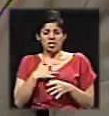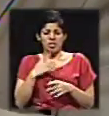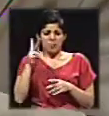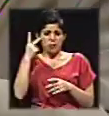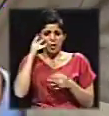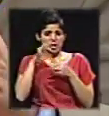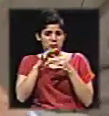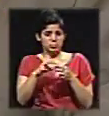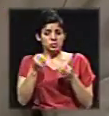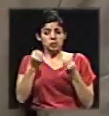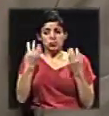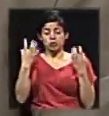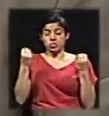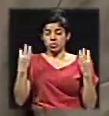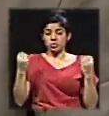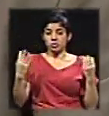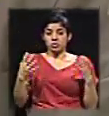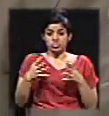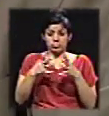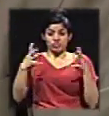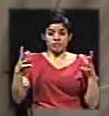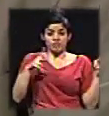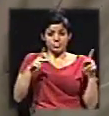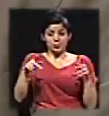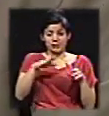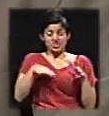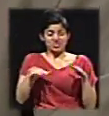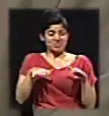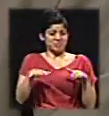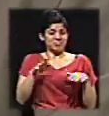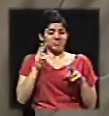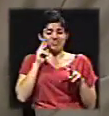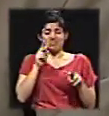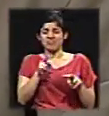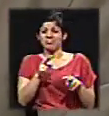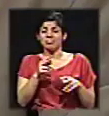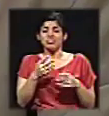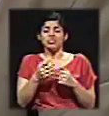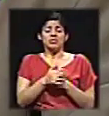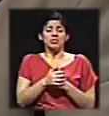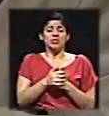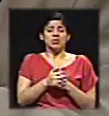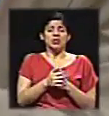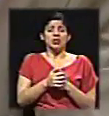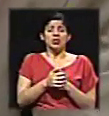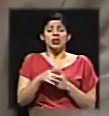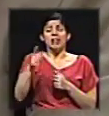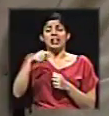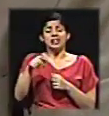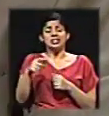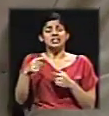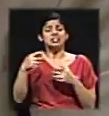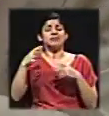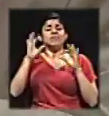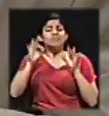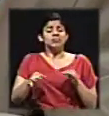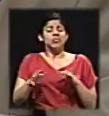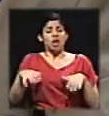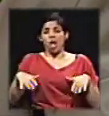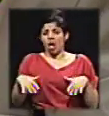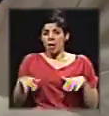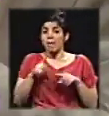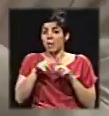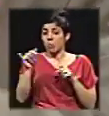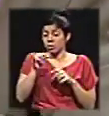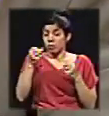y de grandes masas de población que no solo, digamos, no han tomado una decisión todavía, sino que una parte